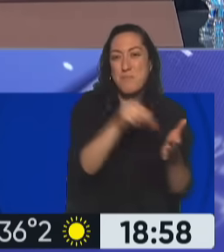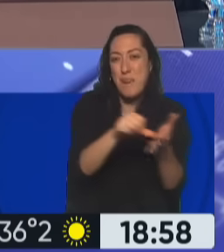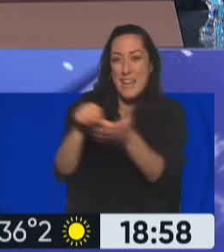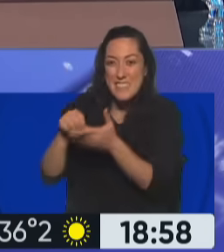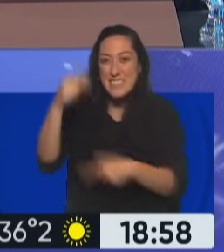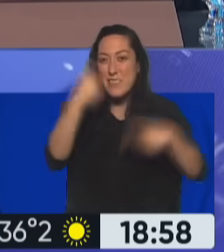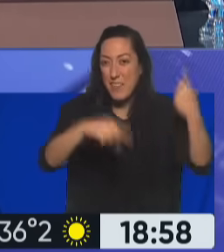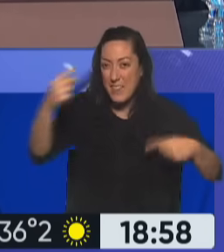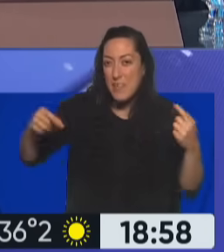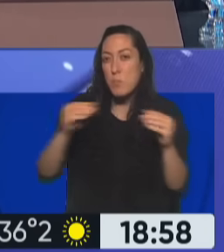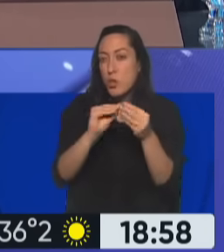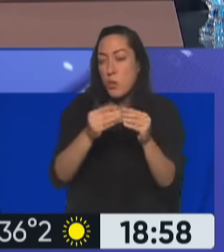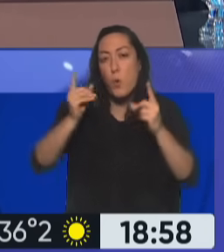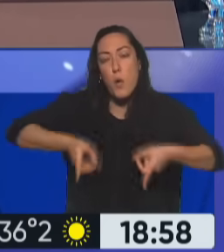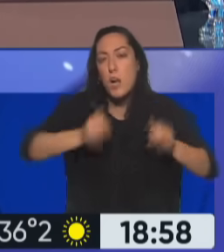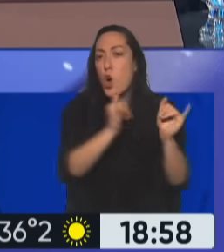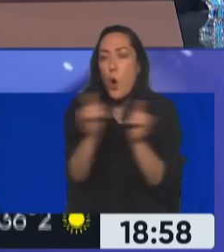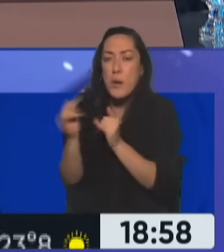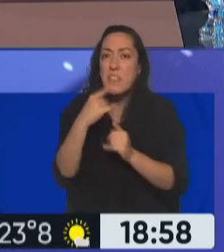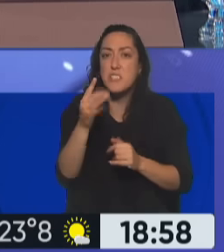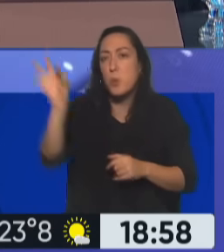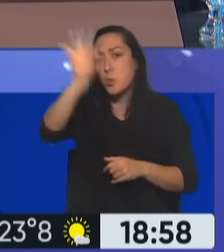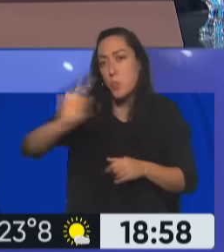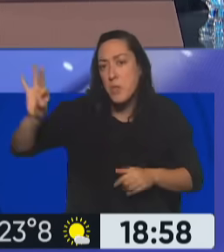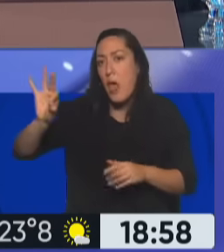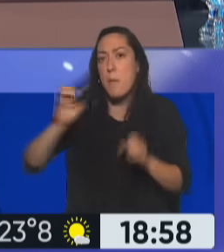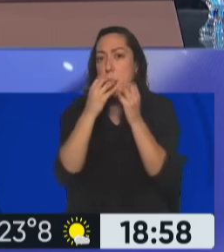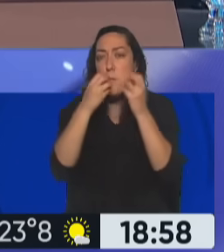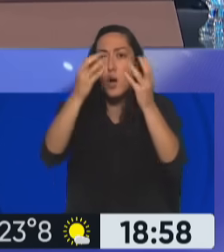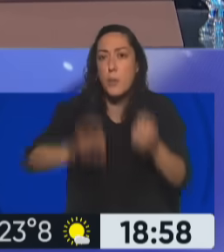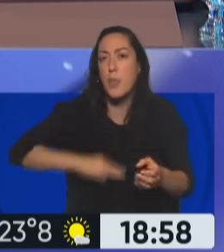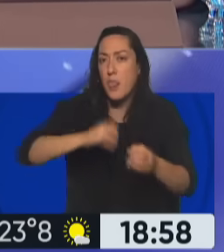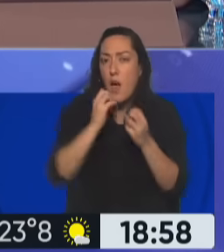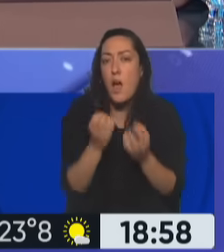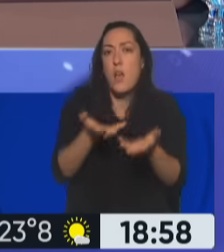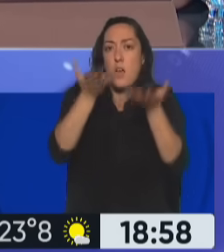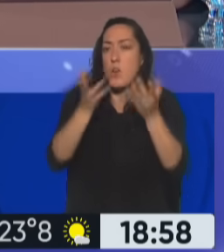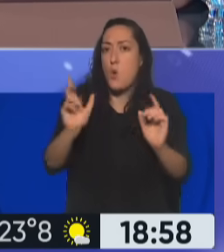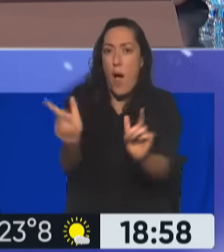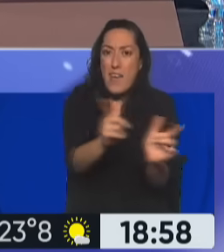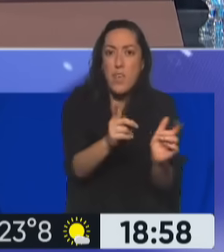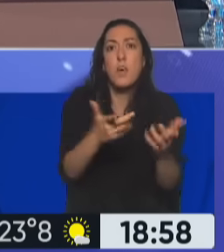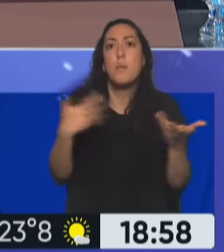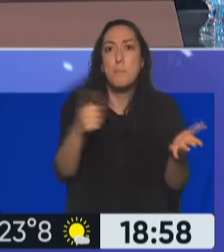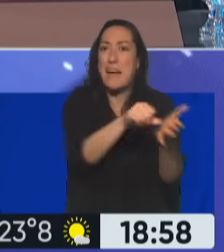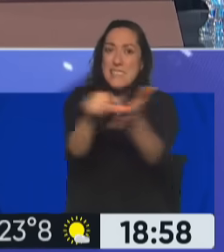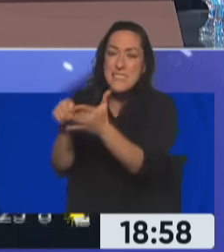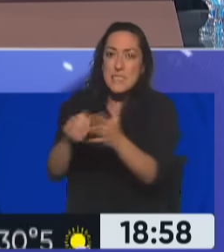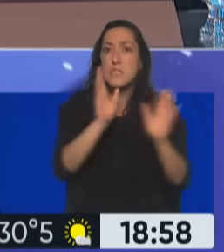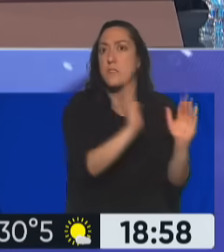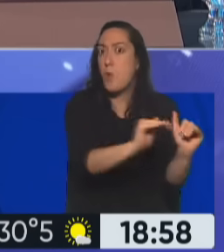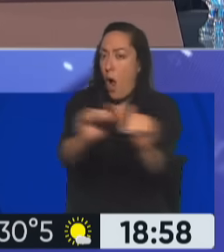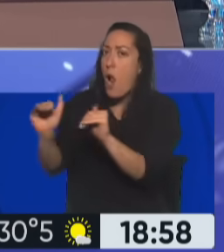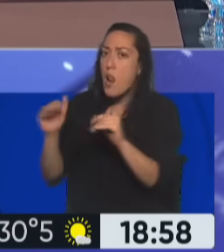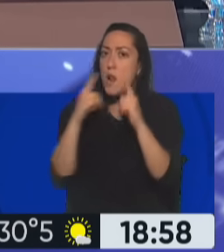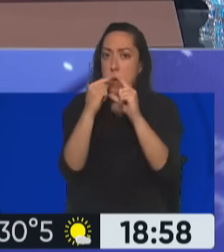que en realidad lo que plantea es que no se les brinda oportunidades para mejorar sus vidas, y esto me parece que es lo transversal, más allá de las particularidades